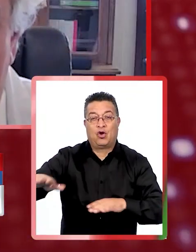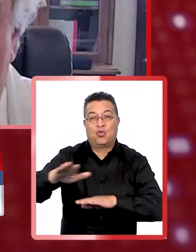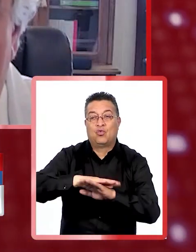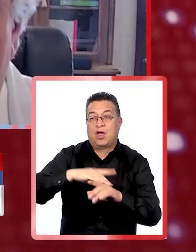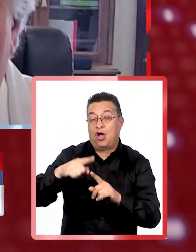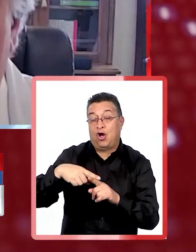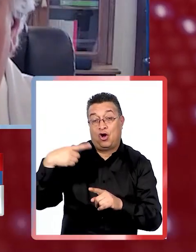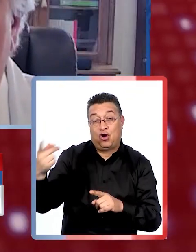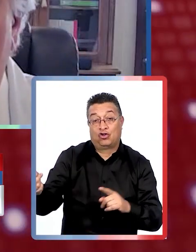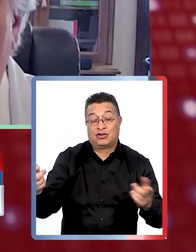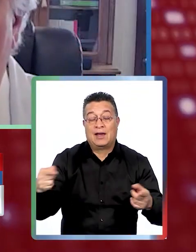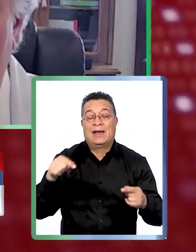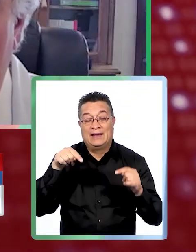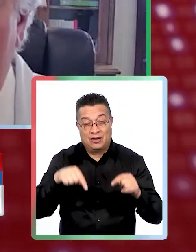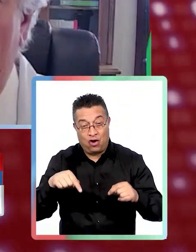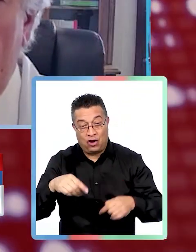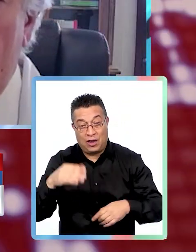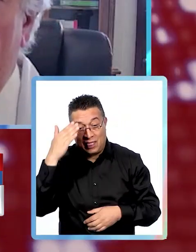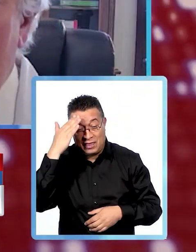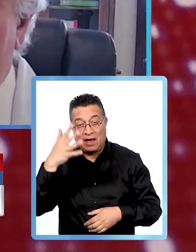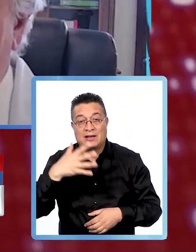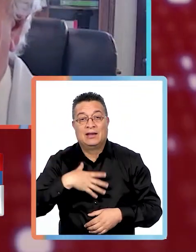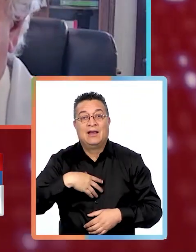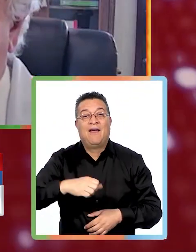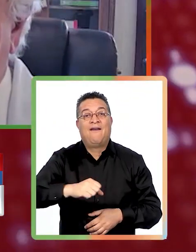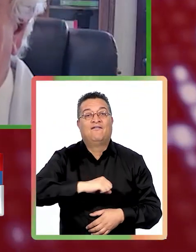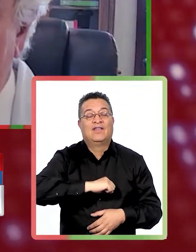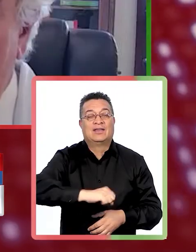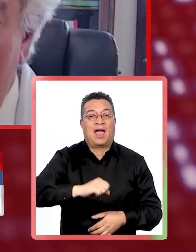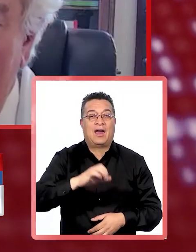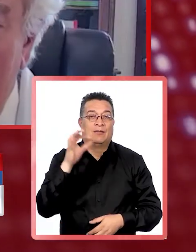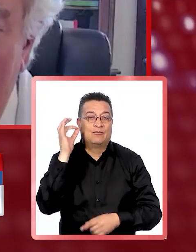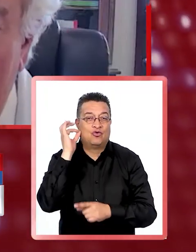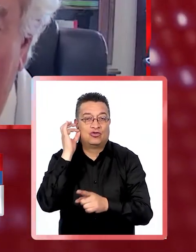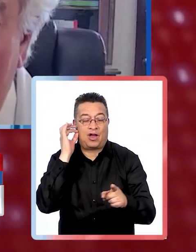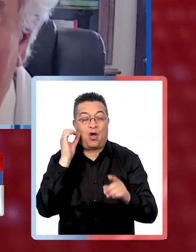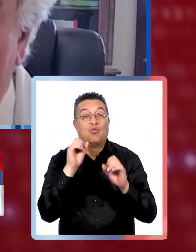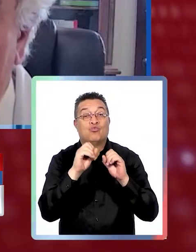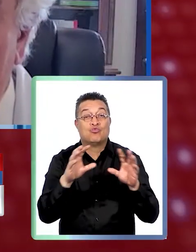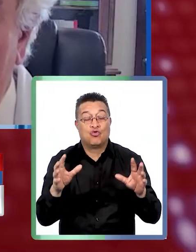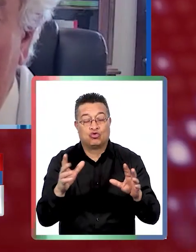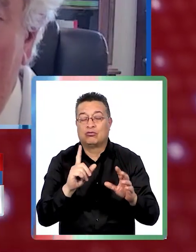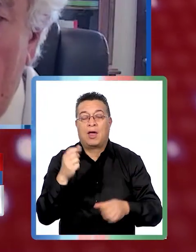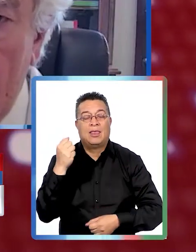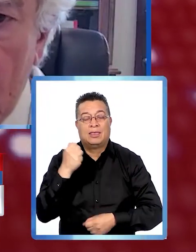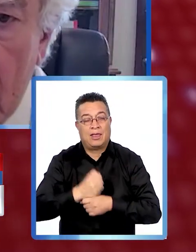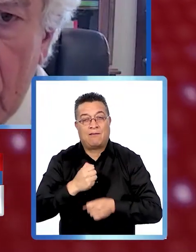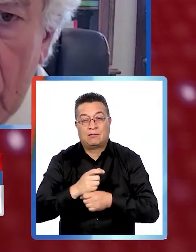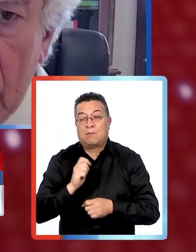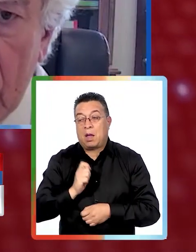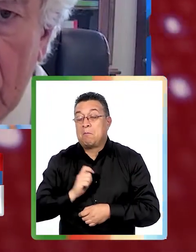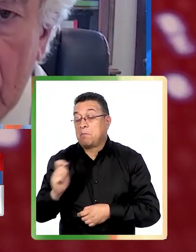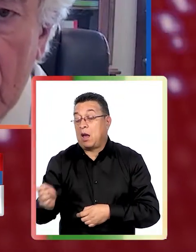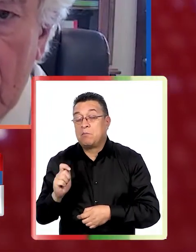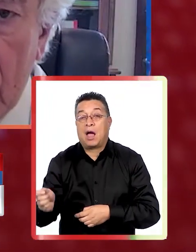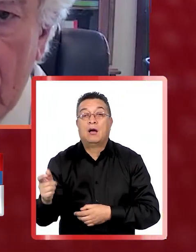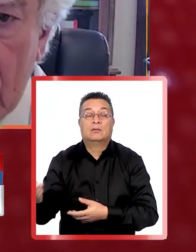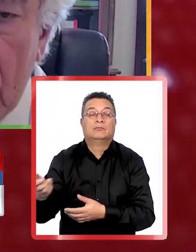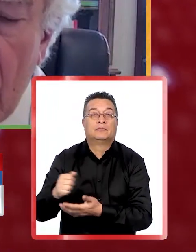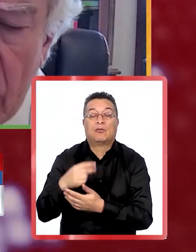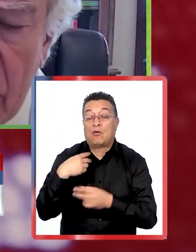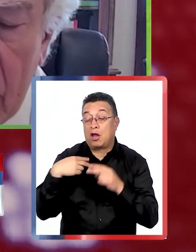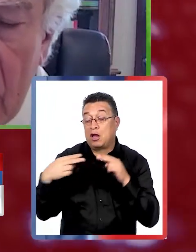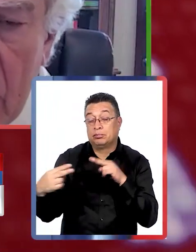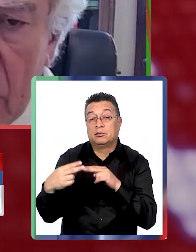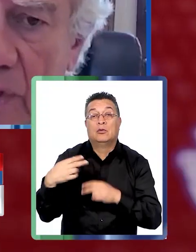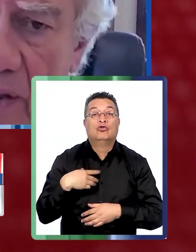cuidado de otra persona, y eso es lo que hoy en día quieren evitar. ¿Cuántas mujeres terminan trabajando para poder pagar estos servicios y no